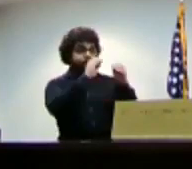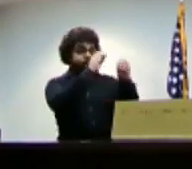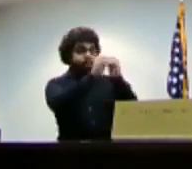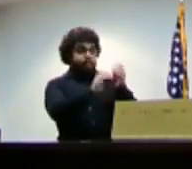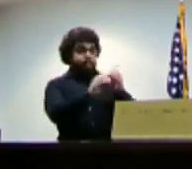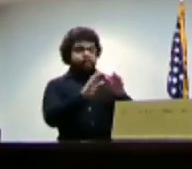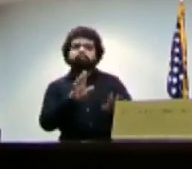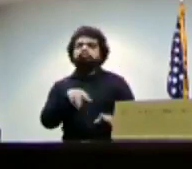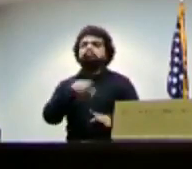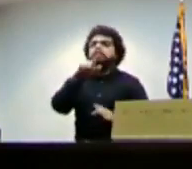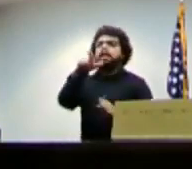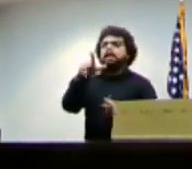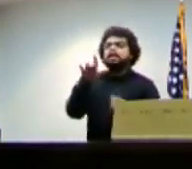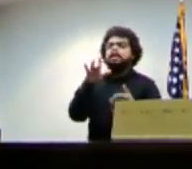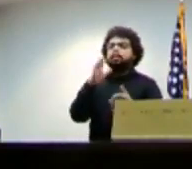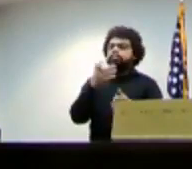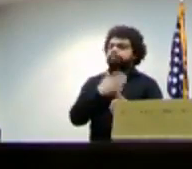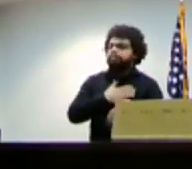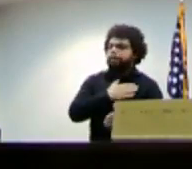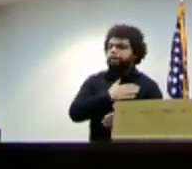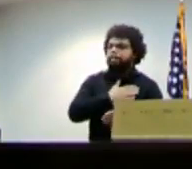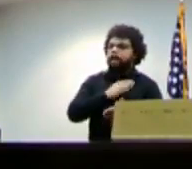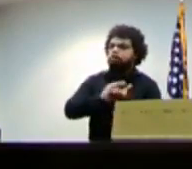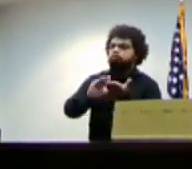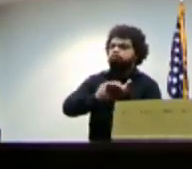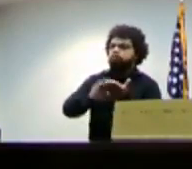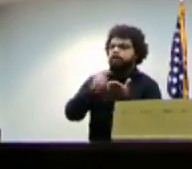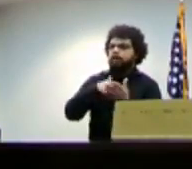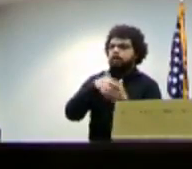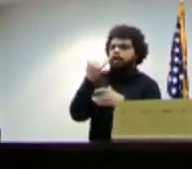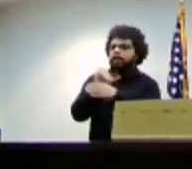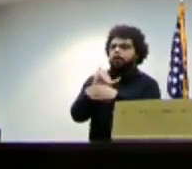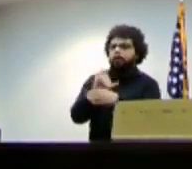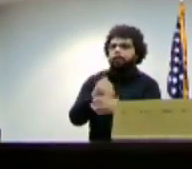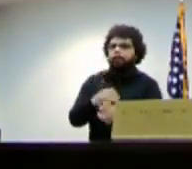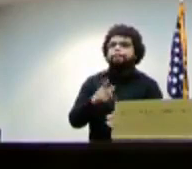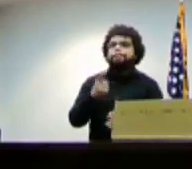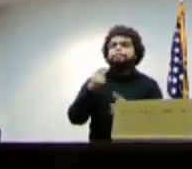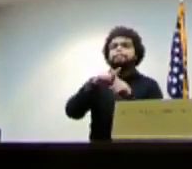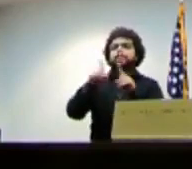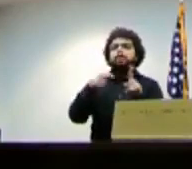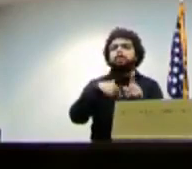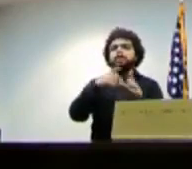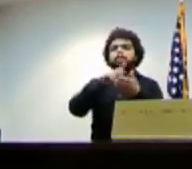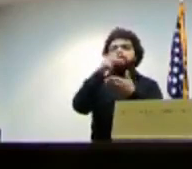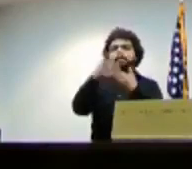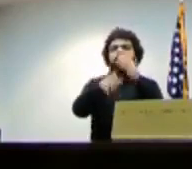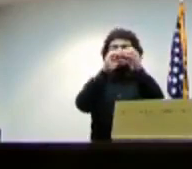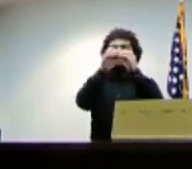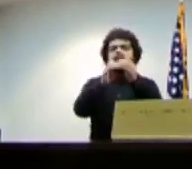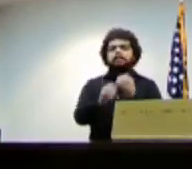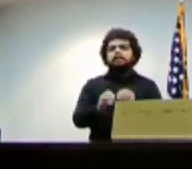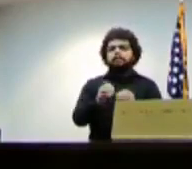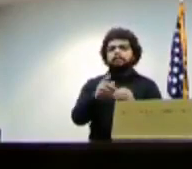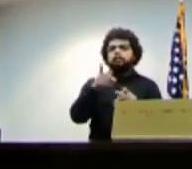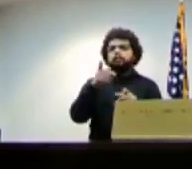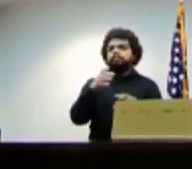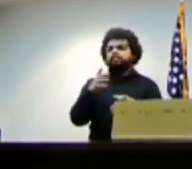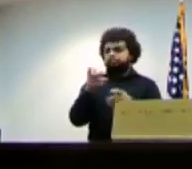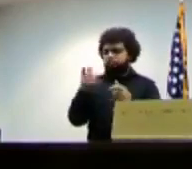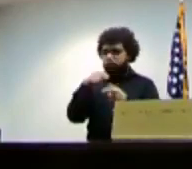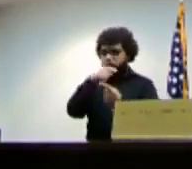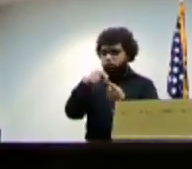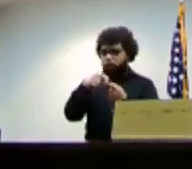esas plantas de generación, perdón que lo interrumpa, de esas plantas de generación durante el huracán María, ¿cuál, si alguna, se afectó